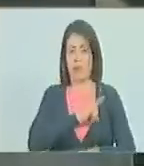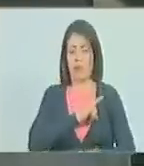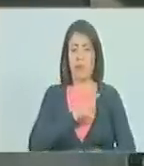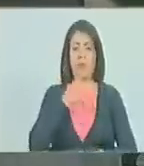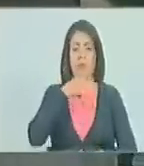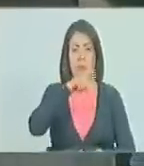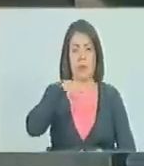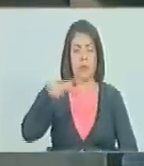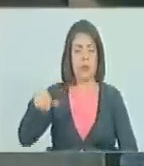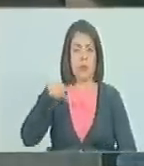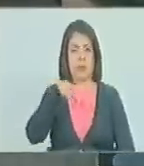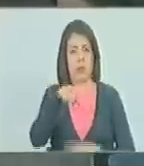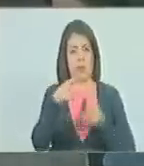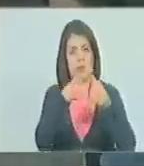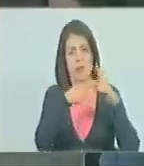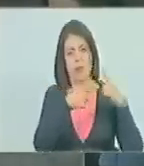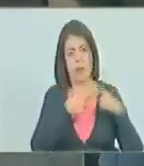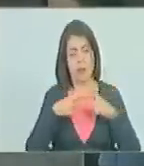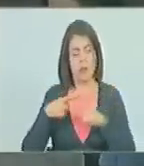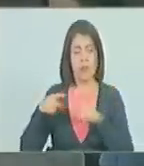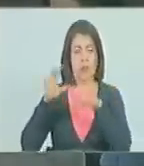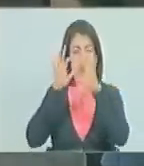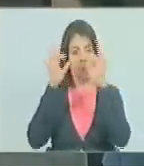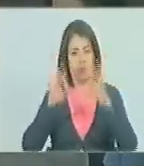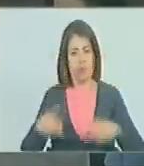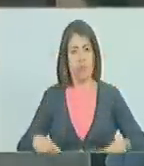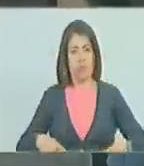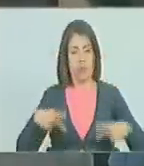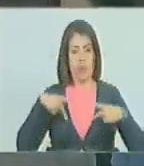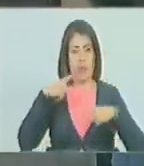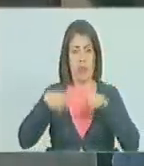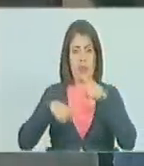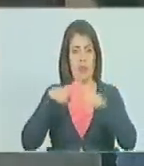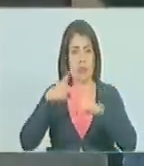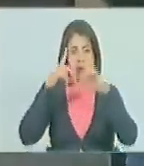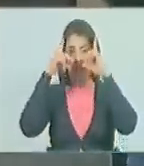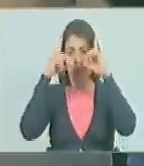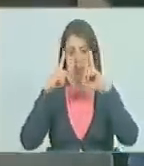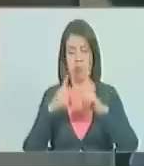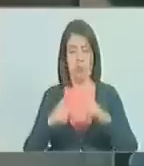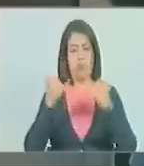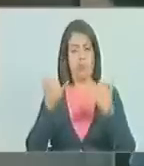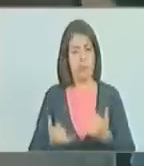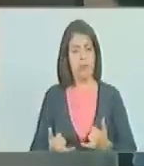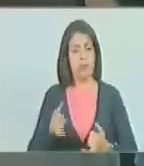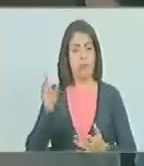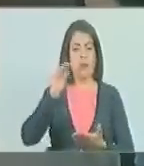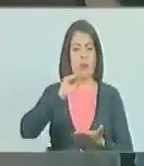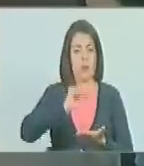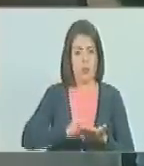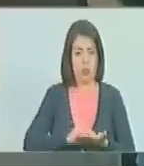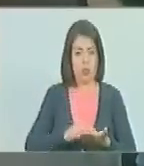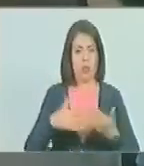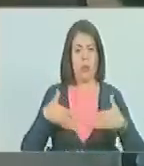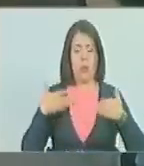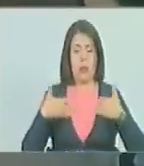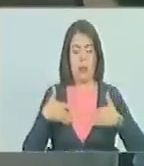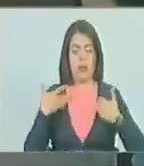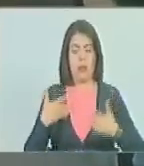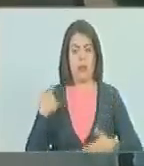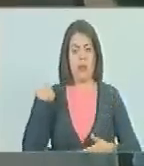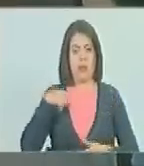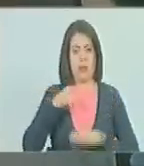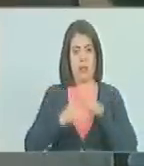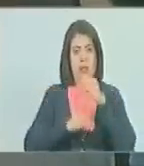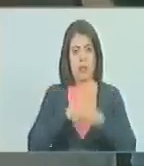gente que ha tomado diversas rutas en su vida luego de aquellas decisiones merece un motivo de satisfacción. Tiene que